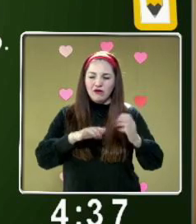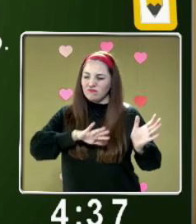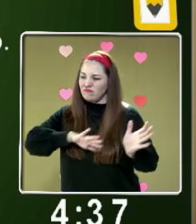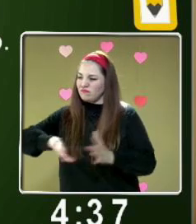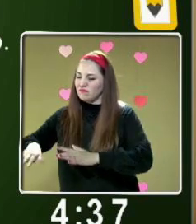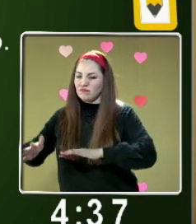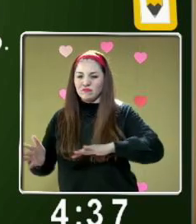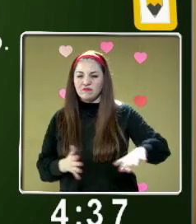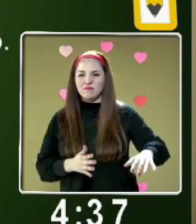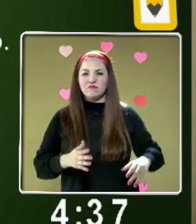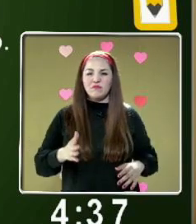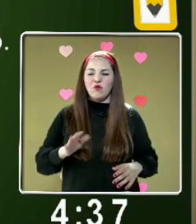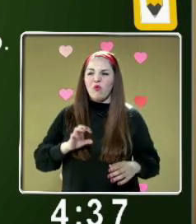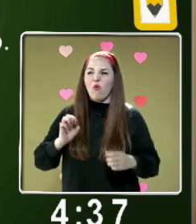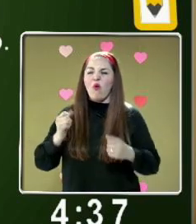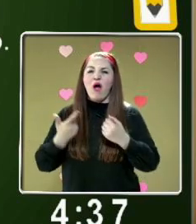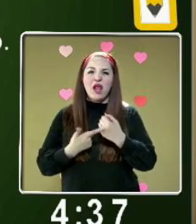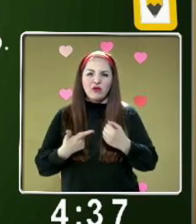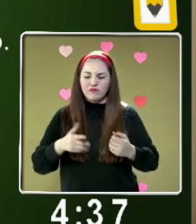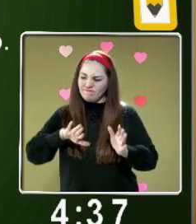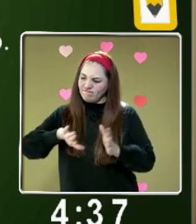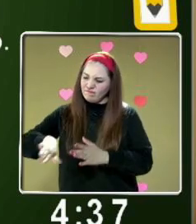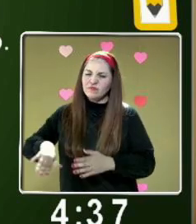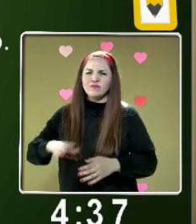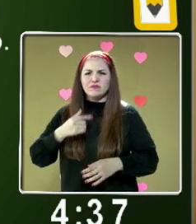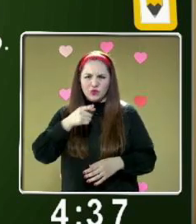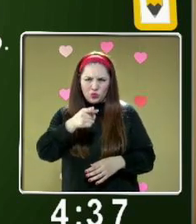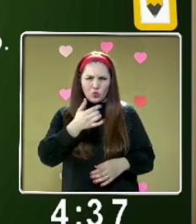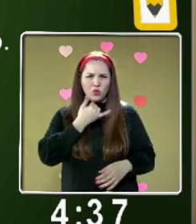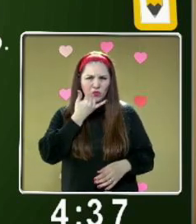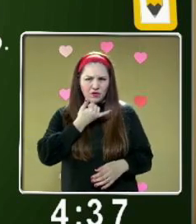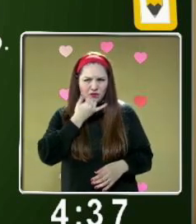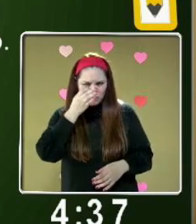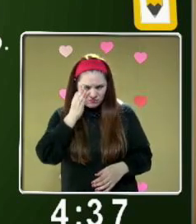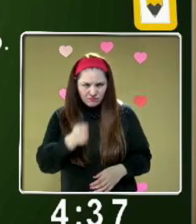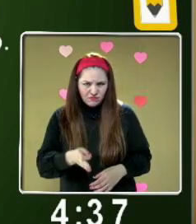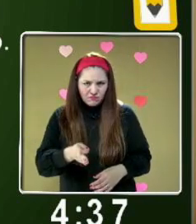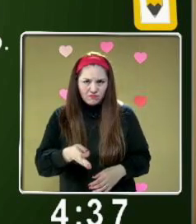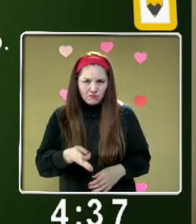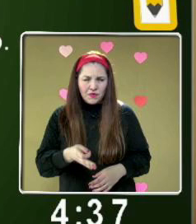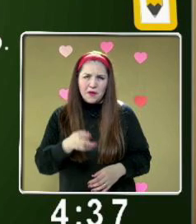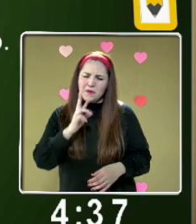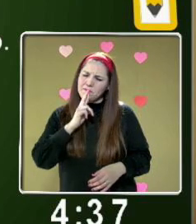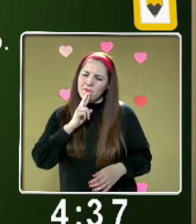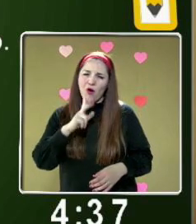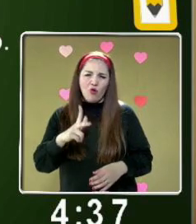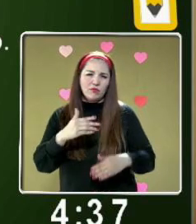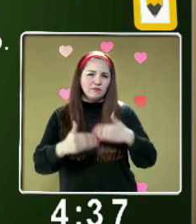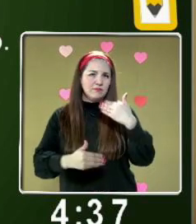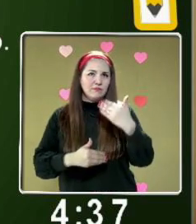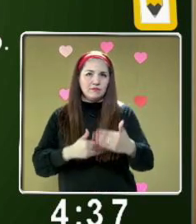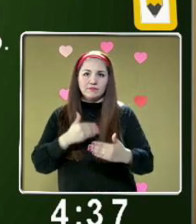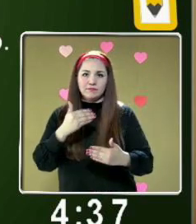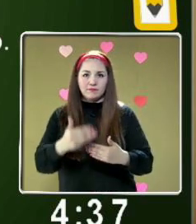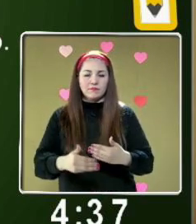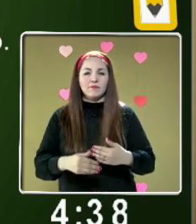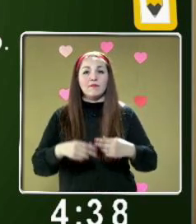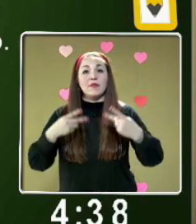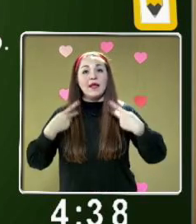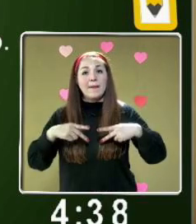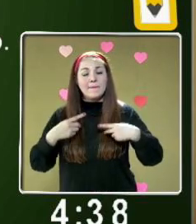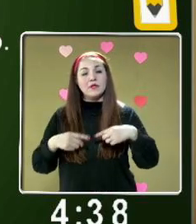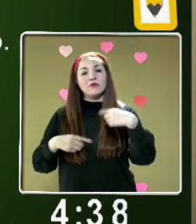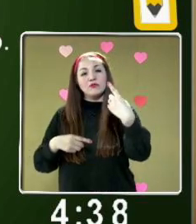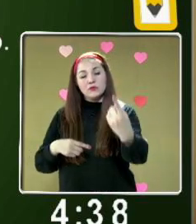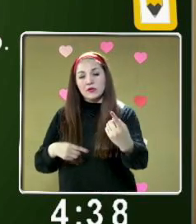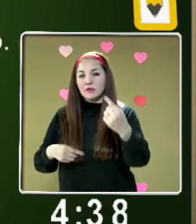algo para esa persona. Bueno, pues acéptalo, acepta tu error o tu equivocación y mejora. Escucha a la persona antes de hablar,